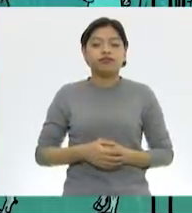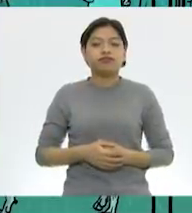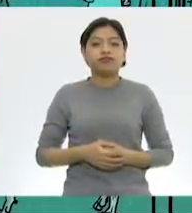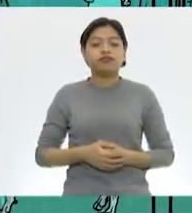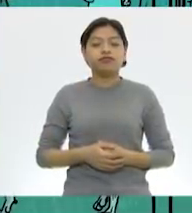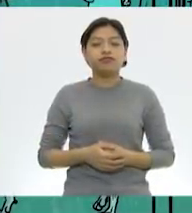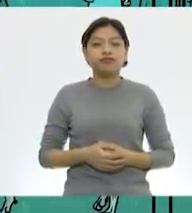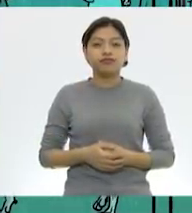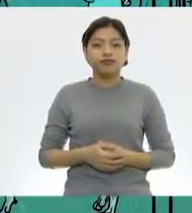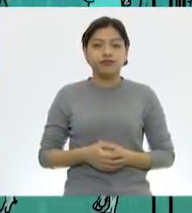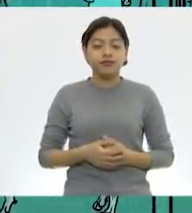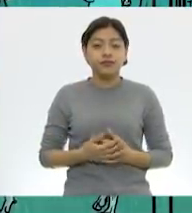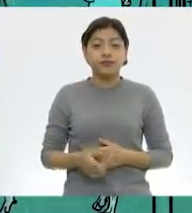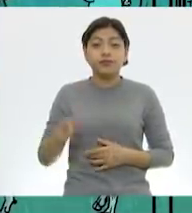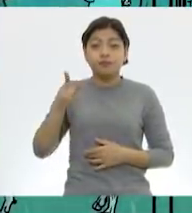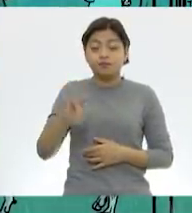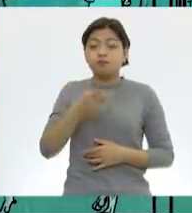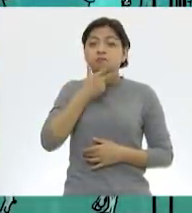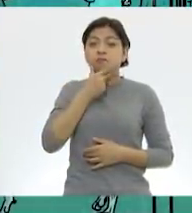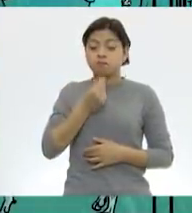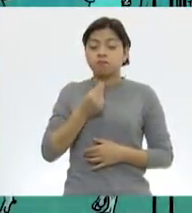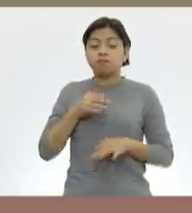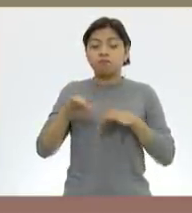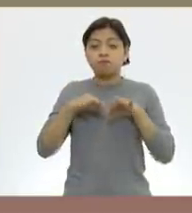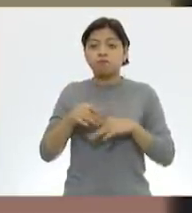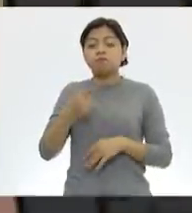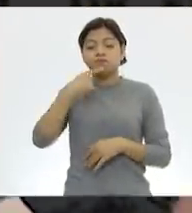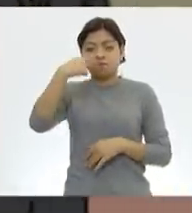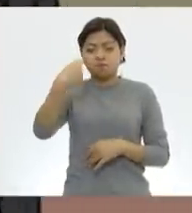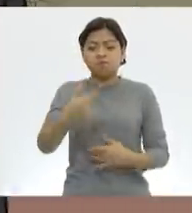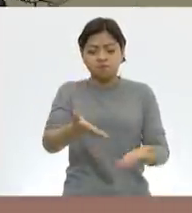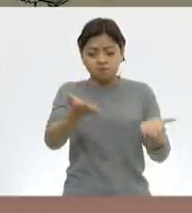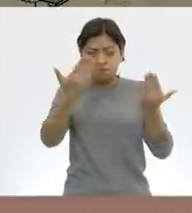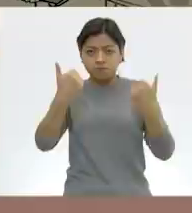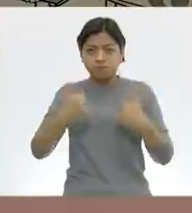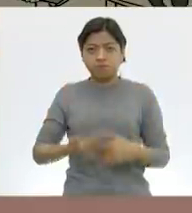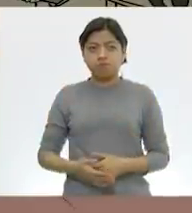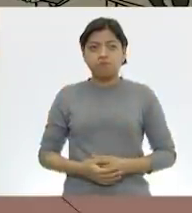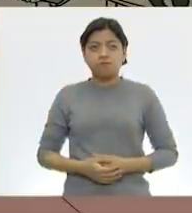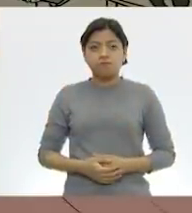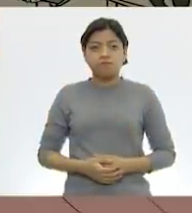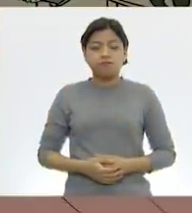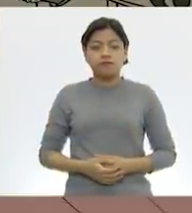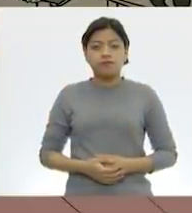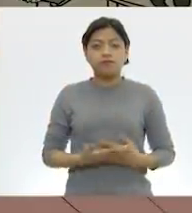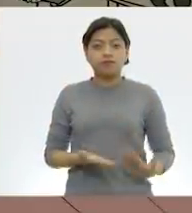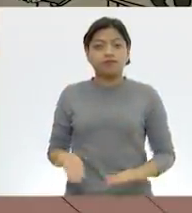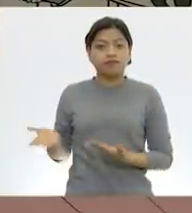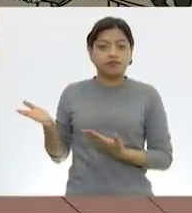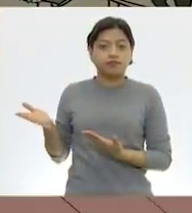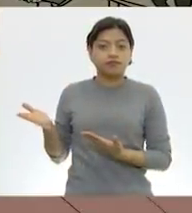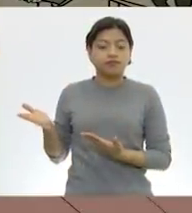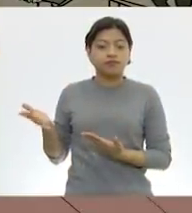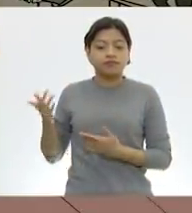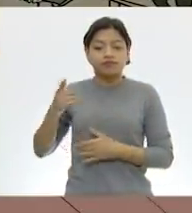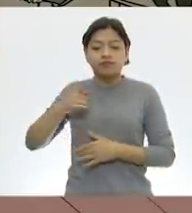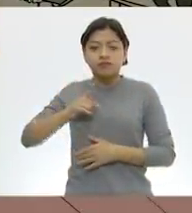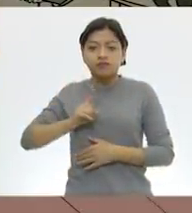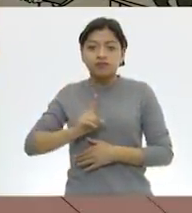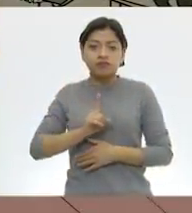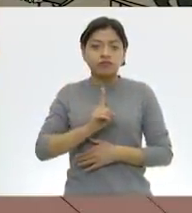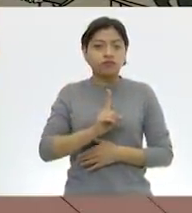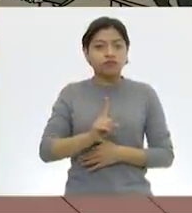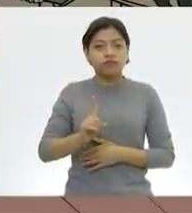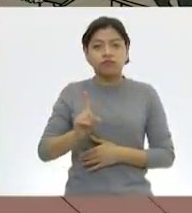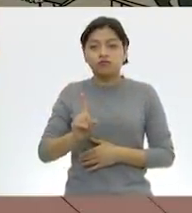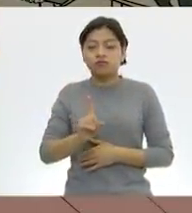alegría. El empleado dijo: «Pase usted». Y pasó el hombre sigilosamente,